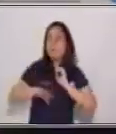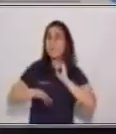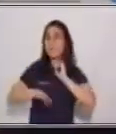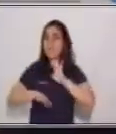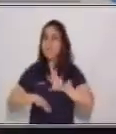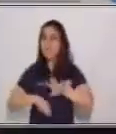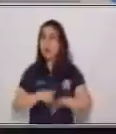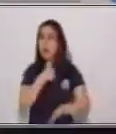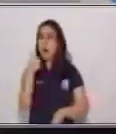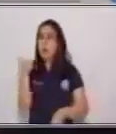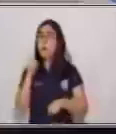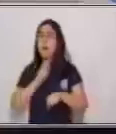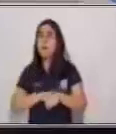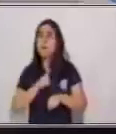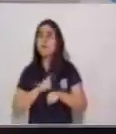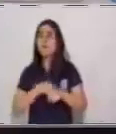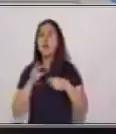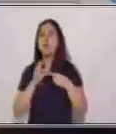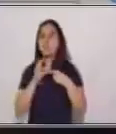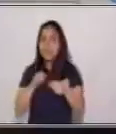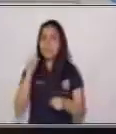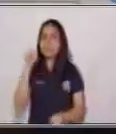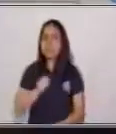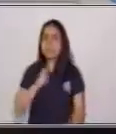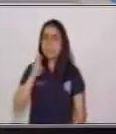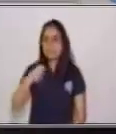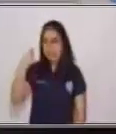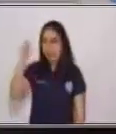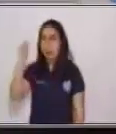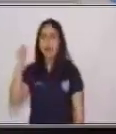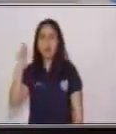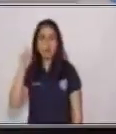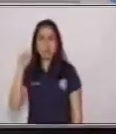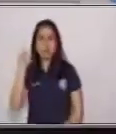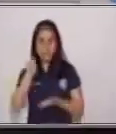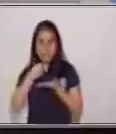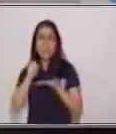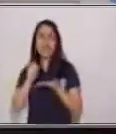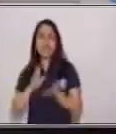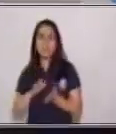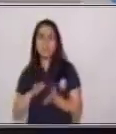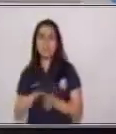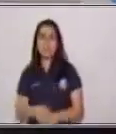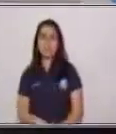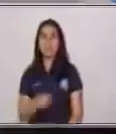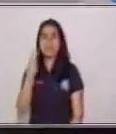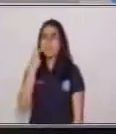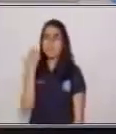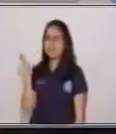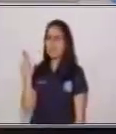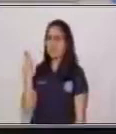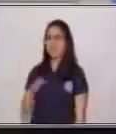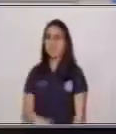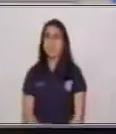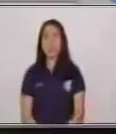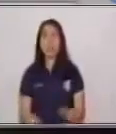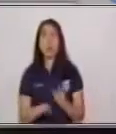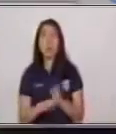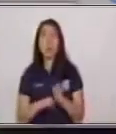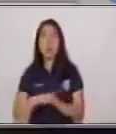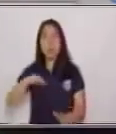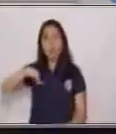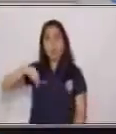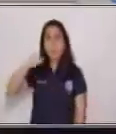gráficamente. Y acá los tenemos. Sin tilde y con la tilde diacrítica. Mi, cuando es un